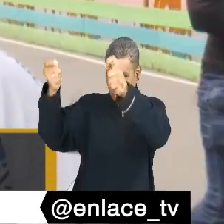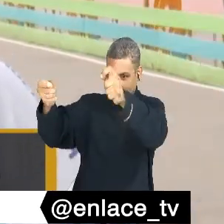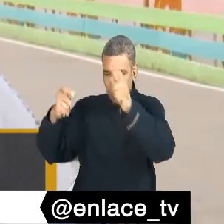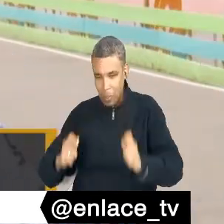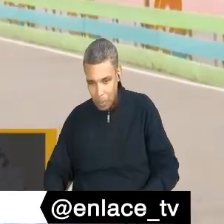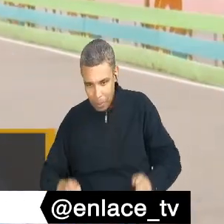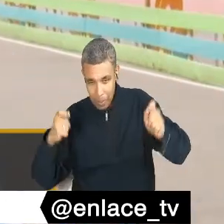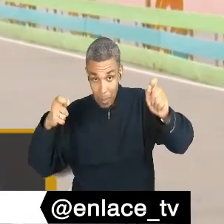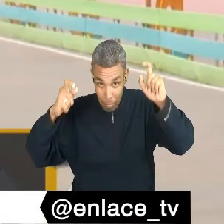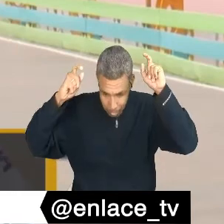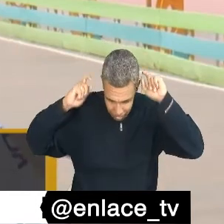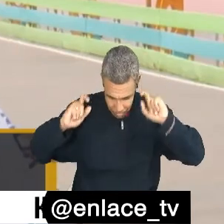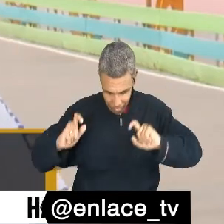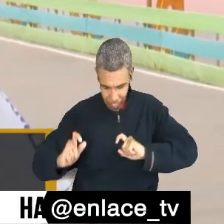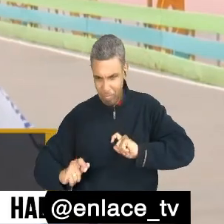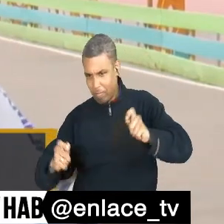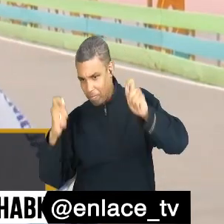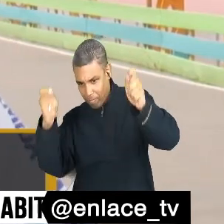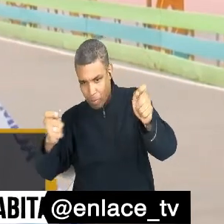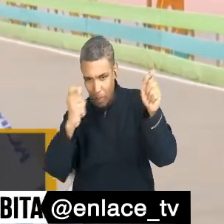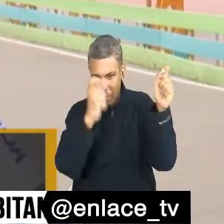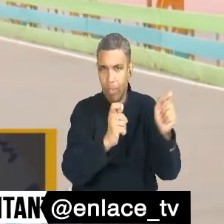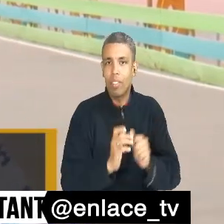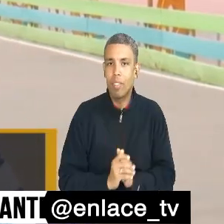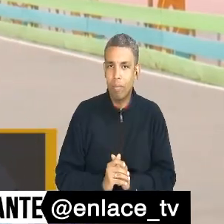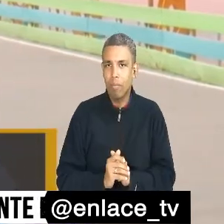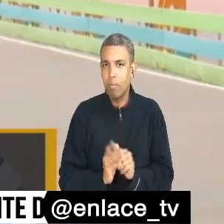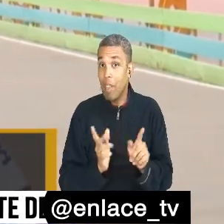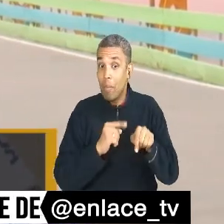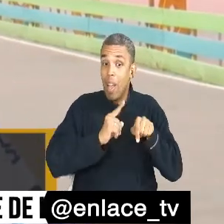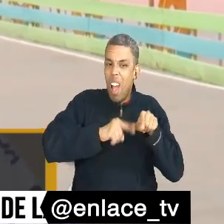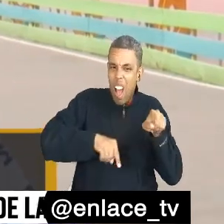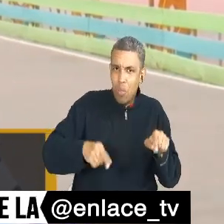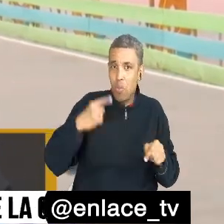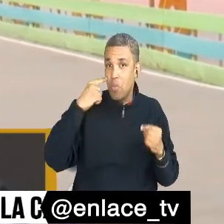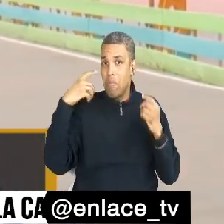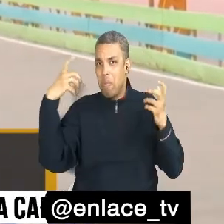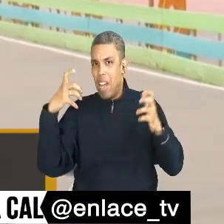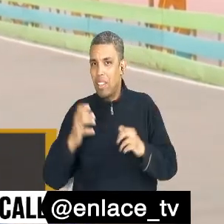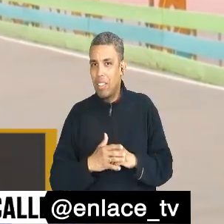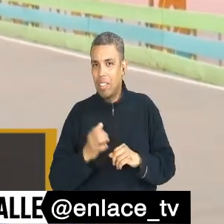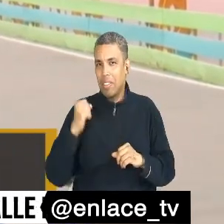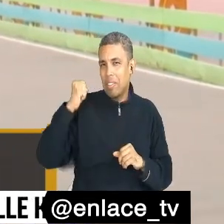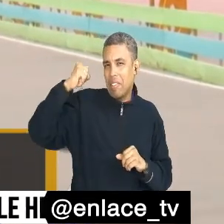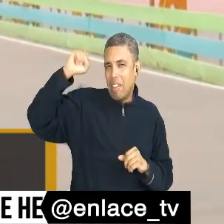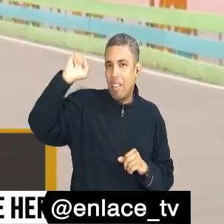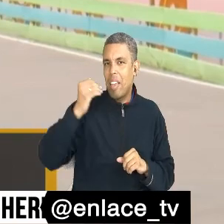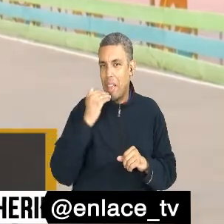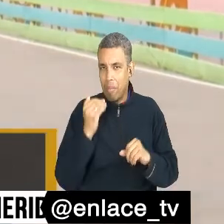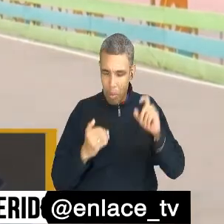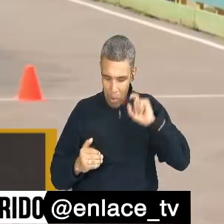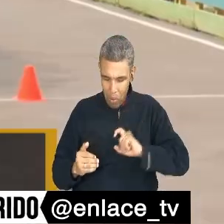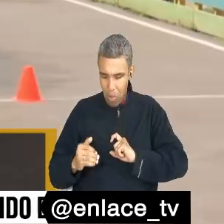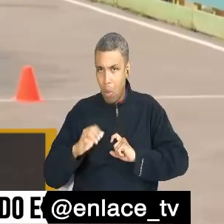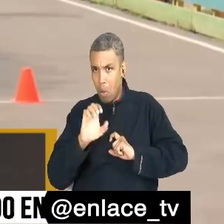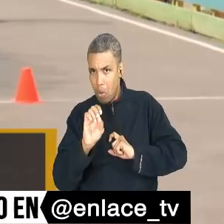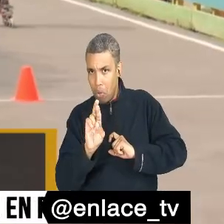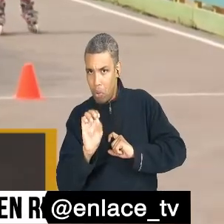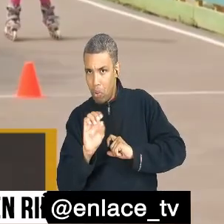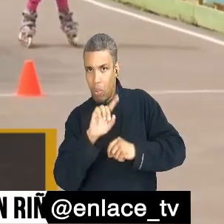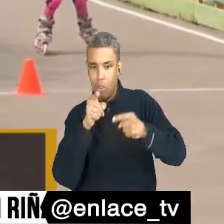y también se van a premiar a algunos chicos por destacados como oro, plata y bronce.